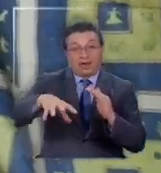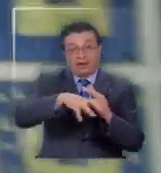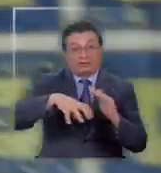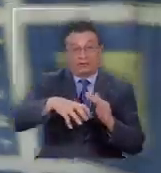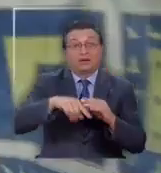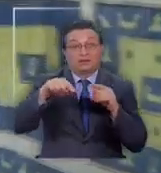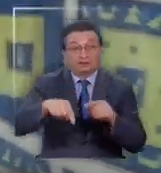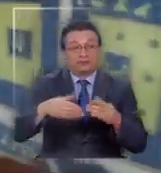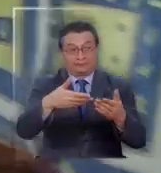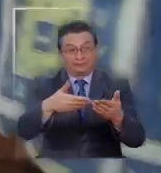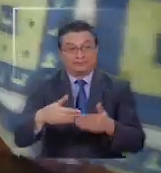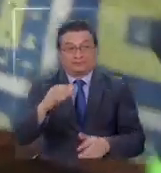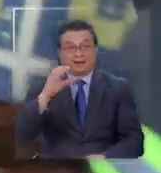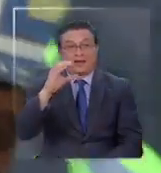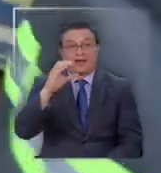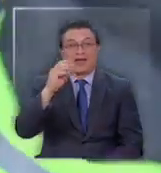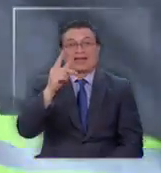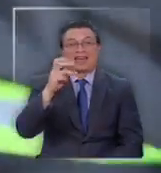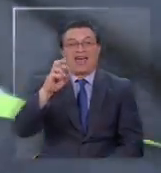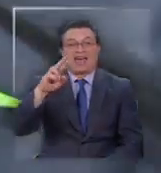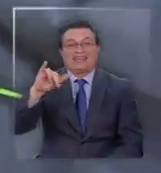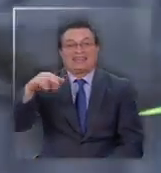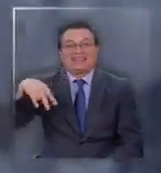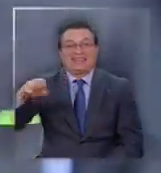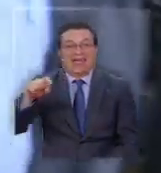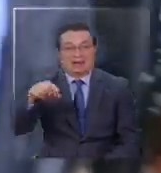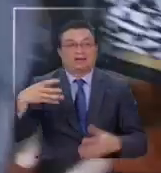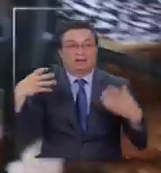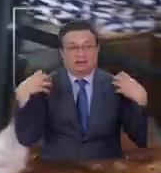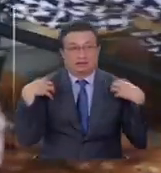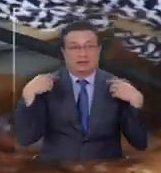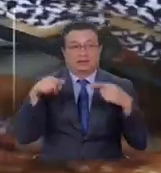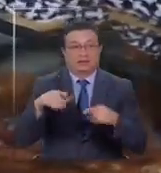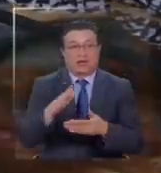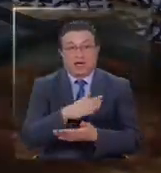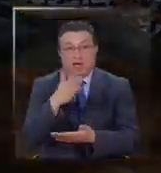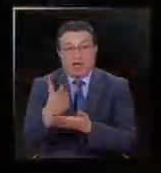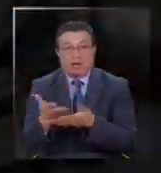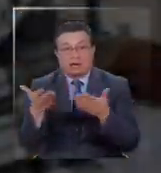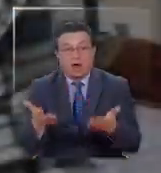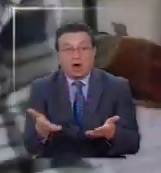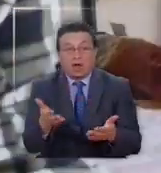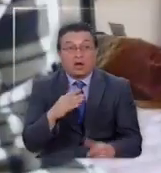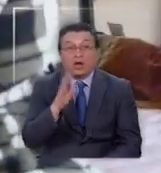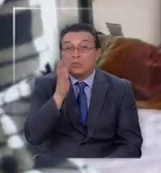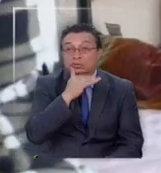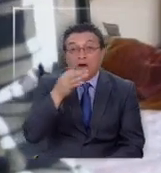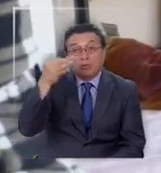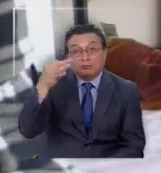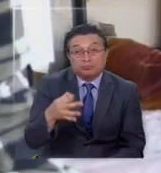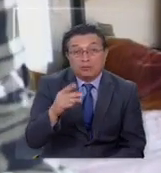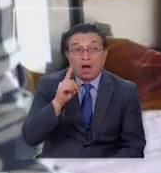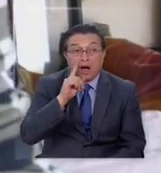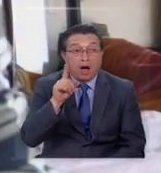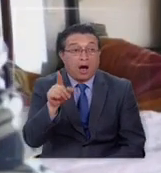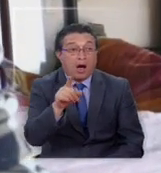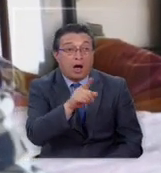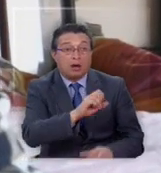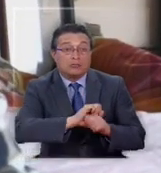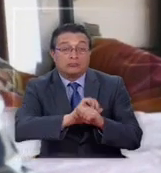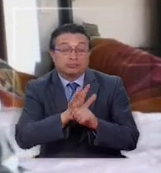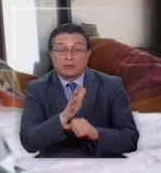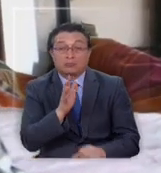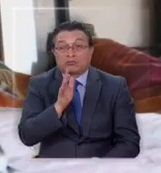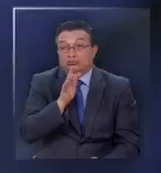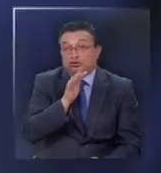nos recibió Karina, encargada del recinto. Hasta ahora no hay, o más bien no sabe con certeza si hay alguien contagiado